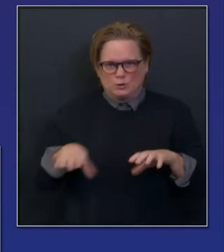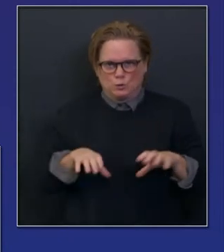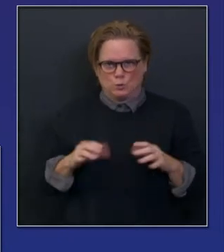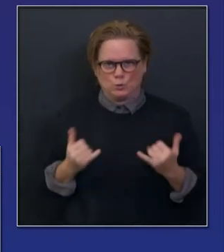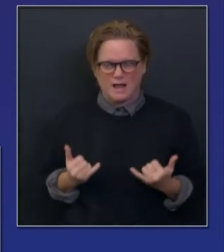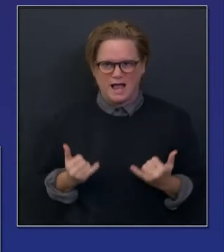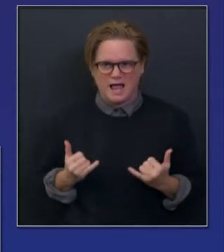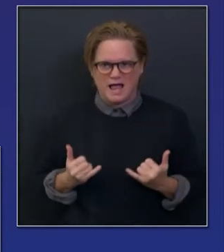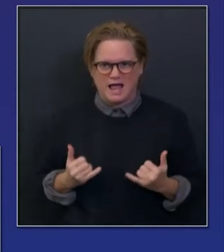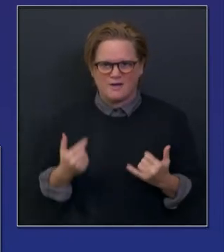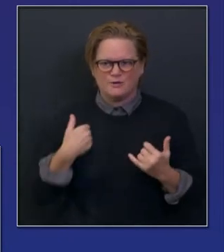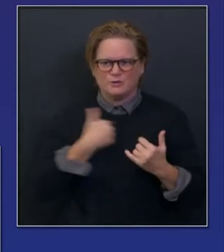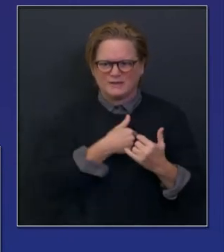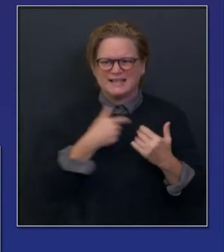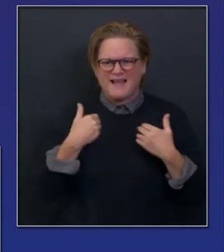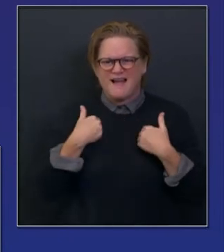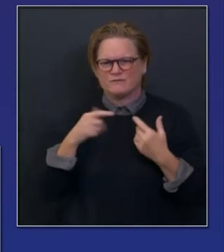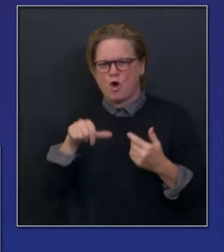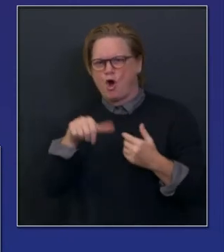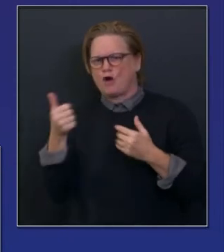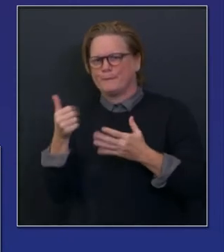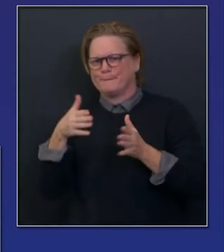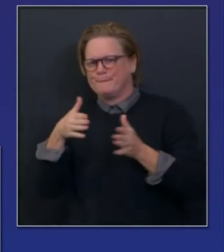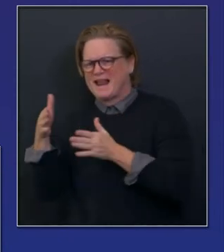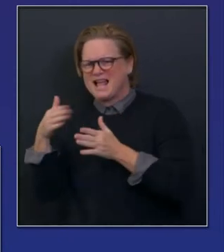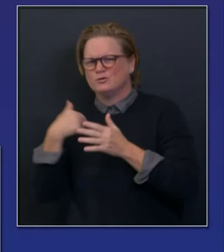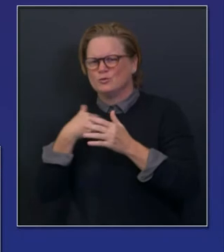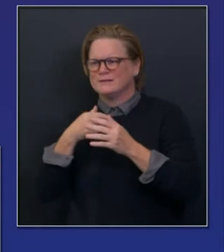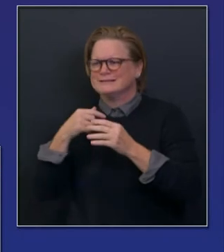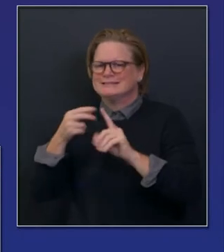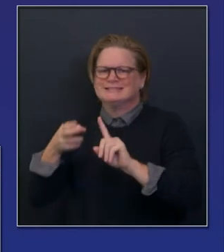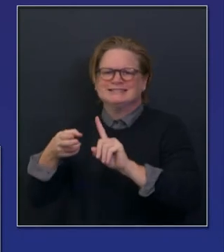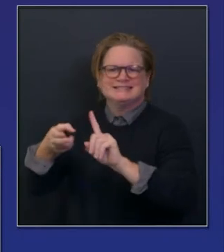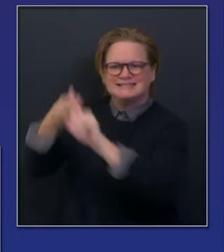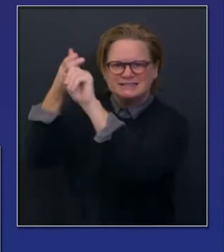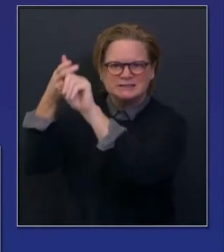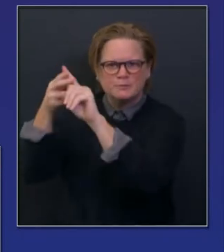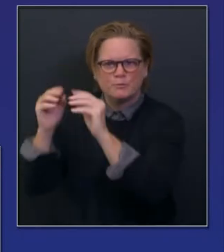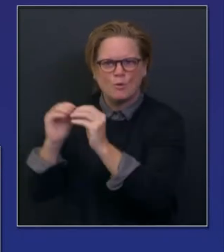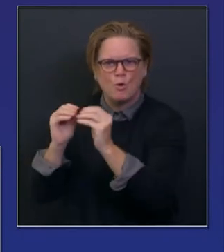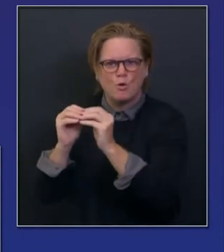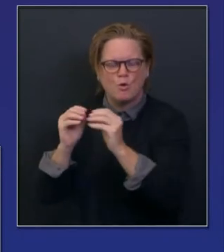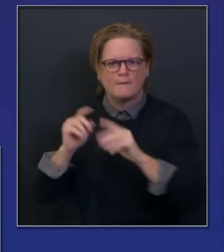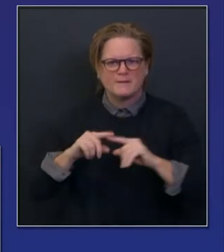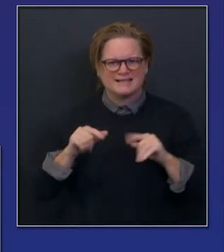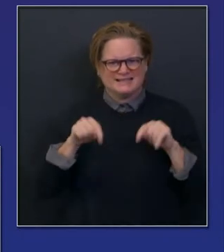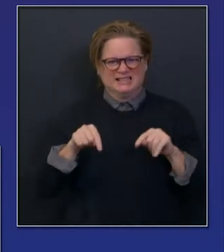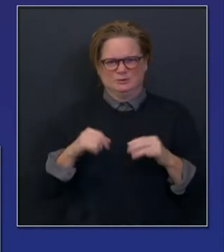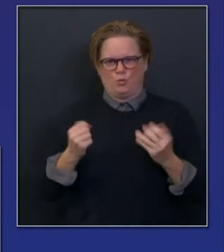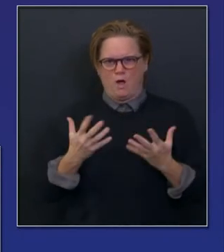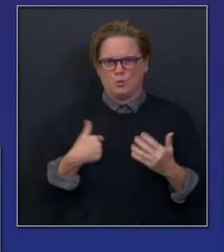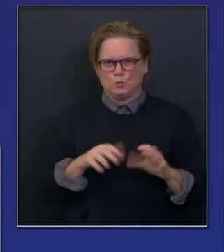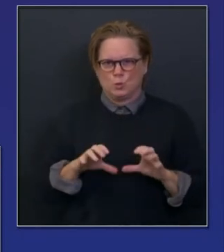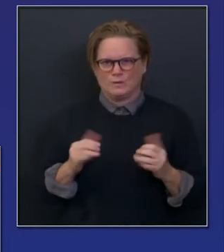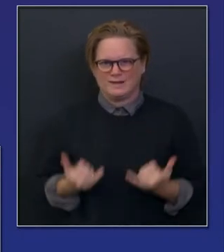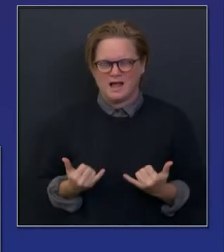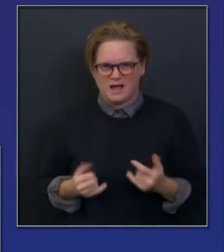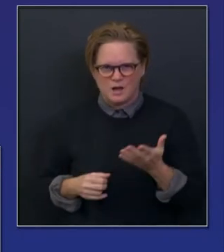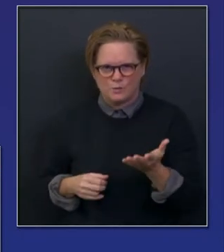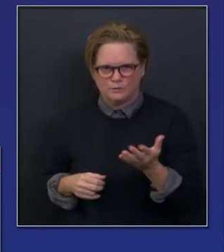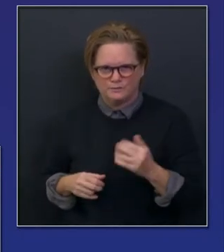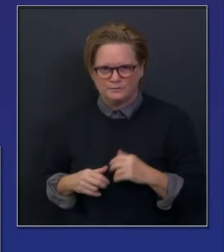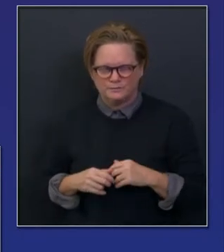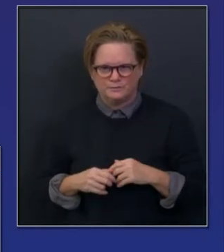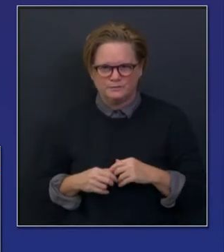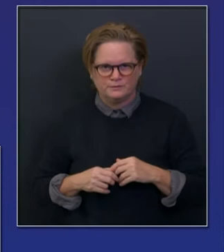hacemos. Así que, para responder a su pregunta, la suposición de que, incluso con todo lo que ven en esta transparencia,